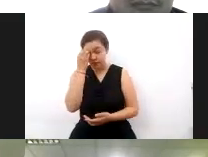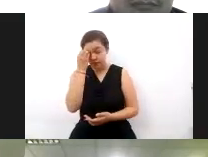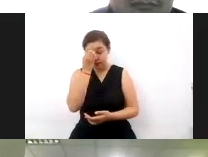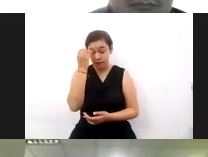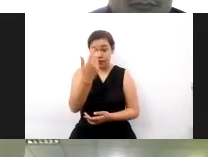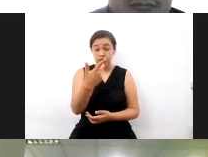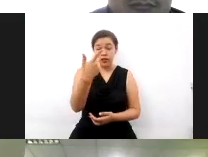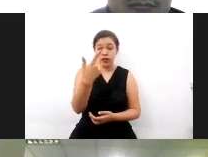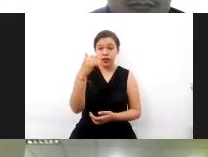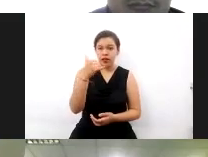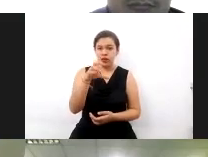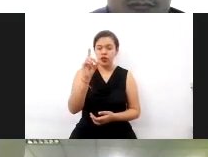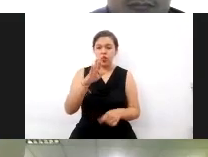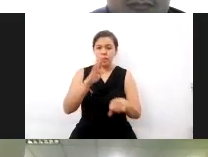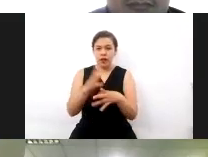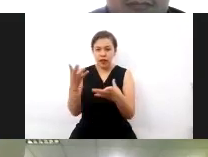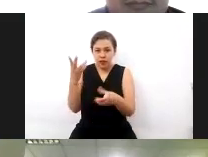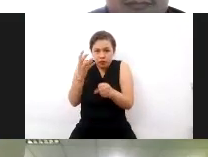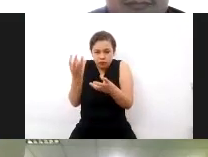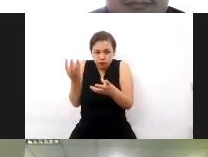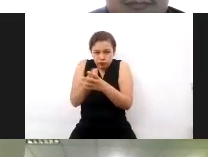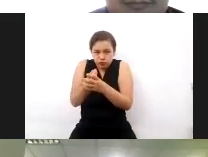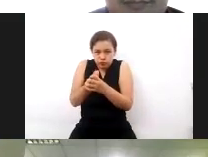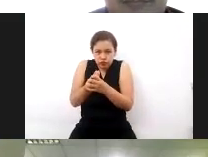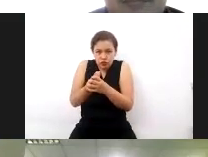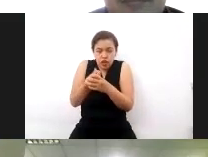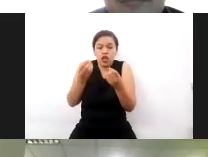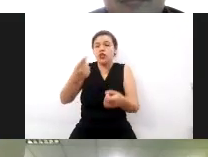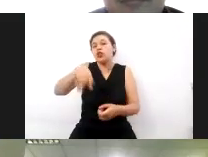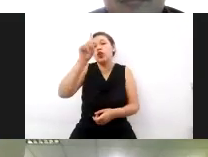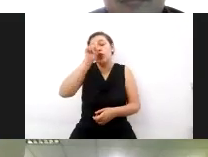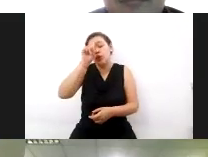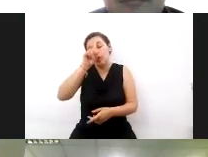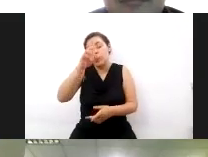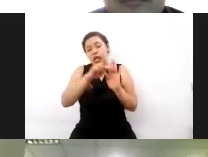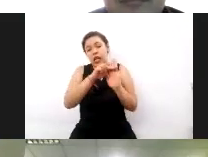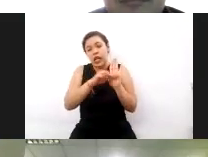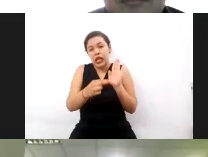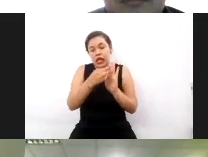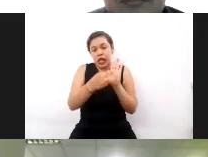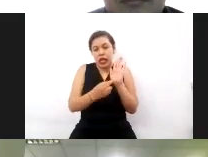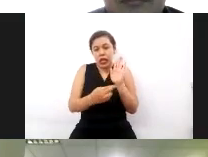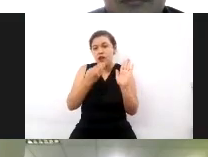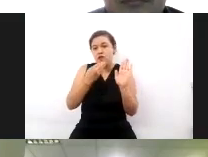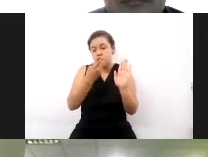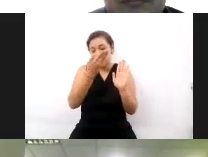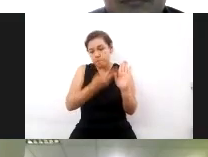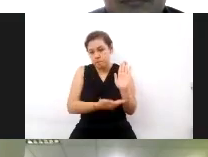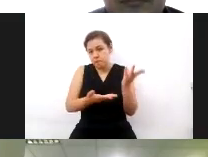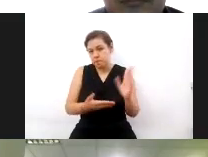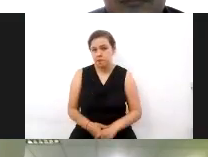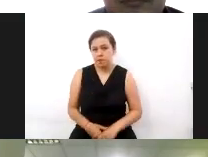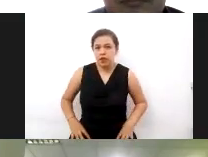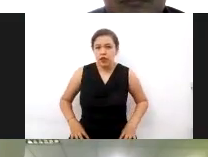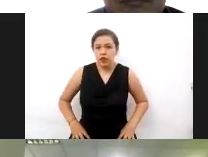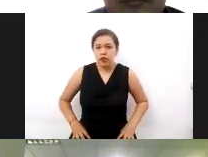a más concentración, tendrán que seguir las instrucciones de uso que vengan en el producto. Y